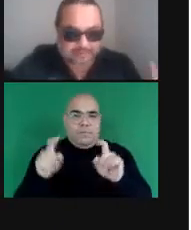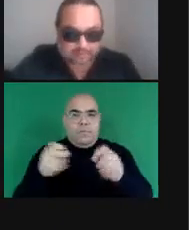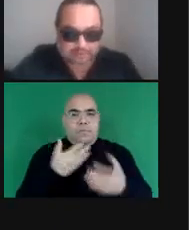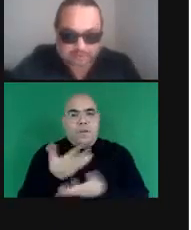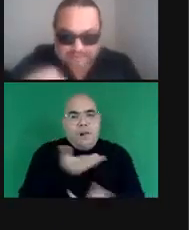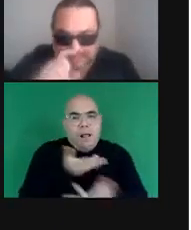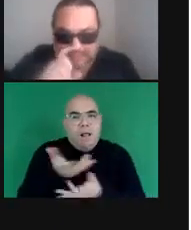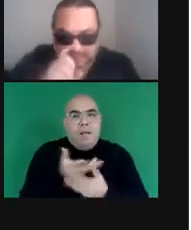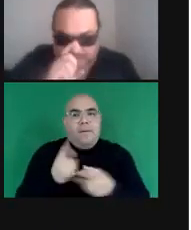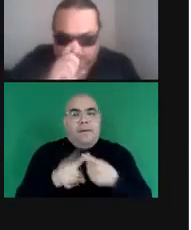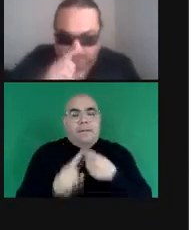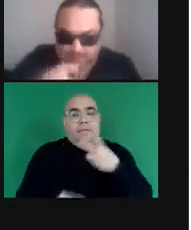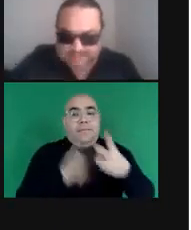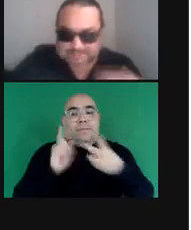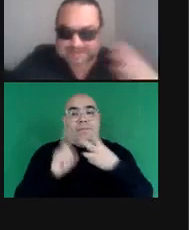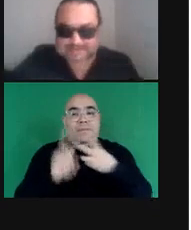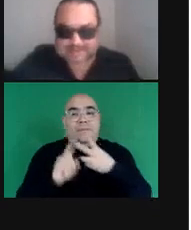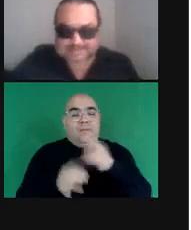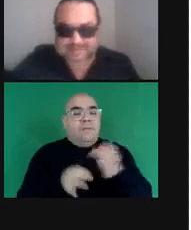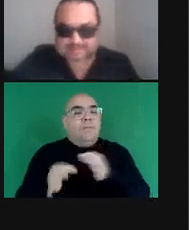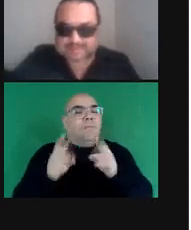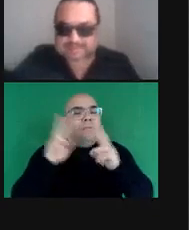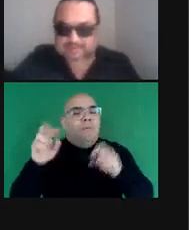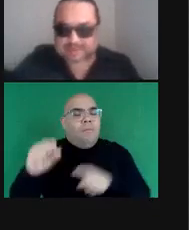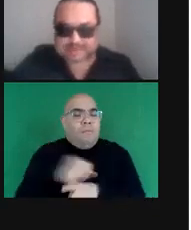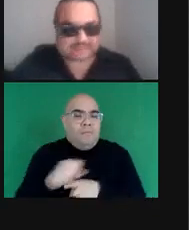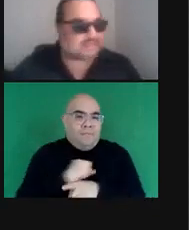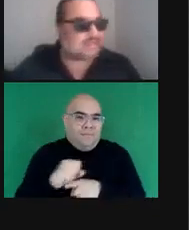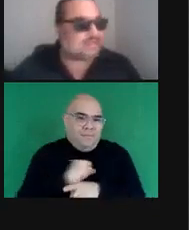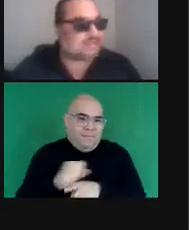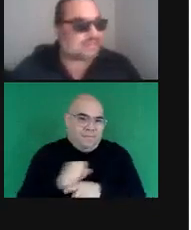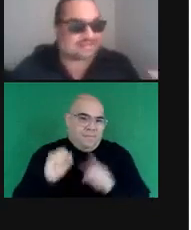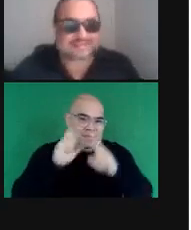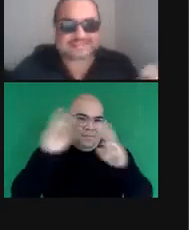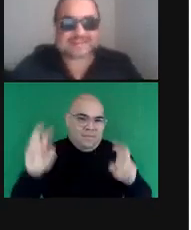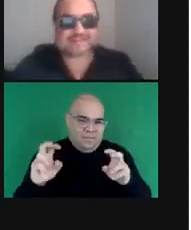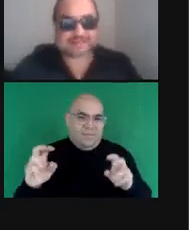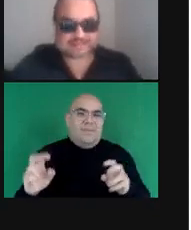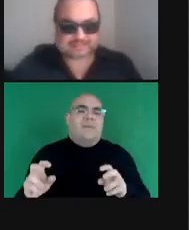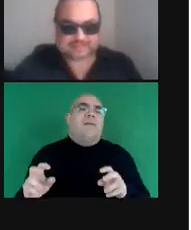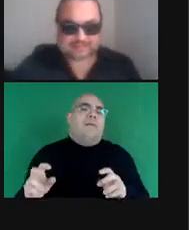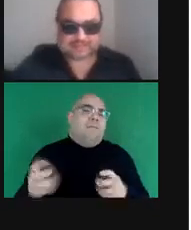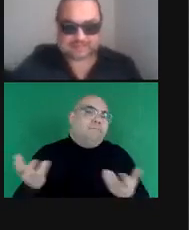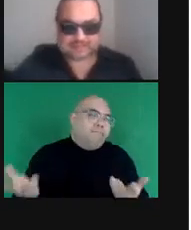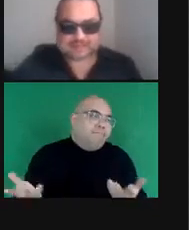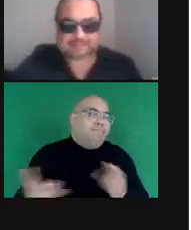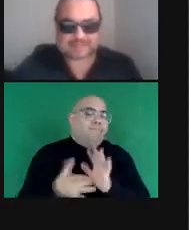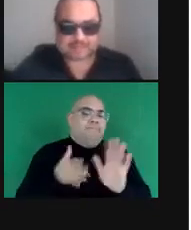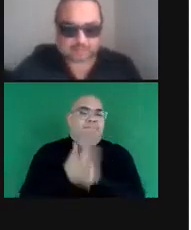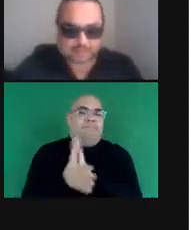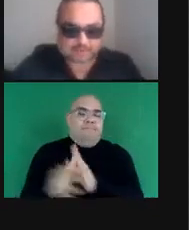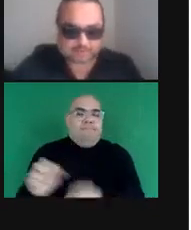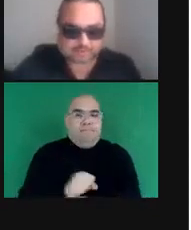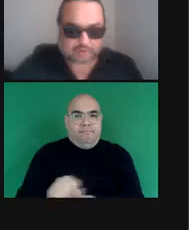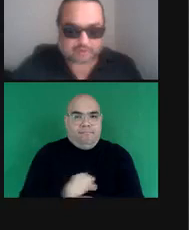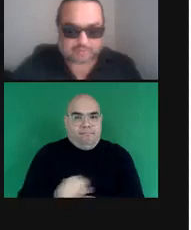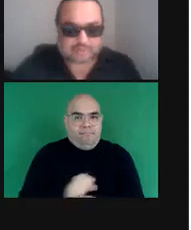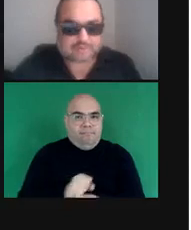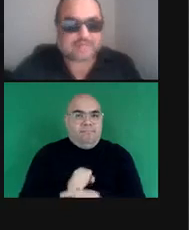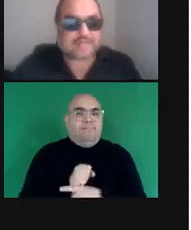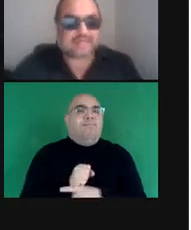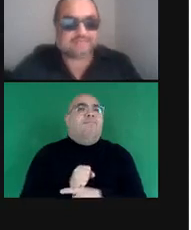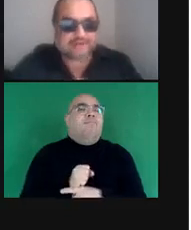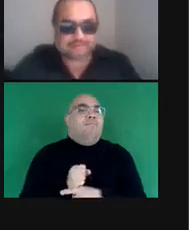El segundo va a tener que ver con las prácticas grafitis o las prácticas gráficas en el paisaje urbano, como yo lo